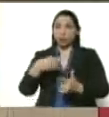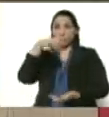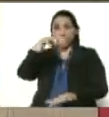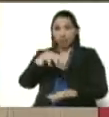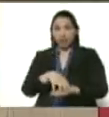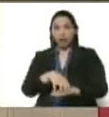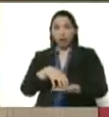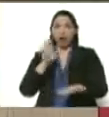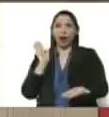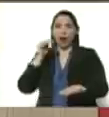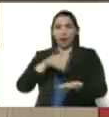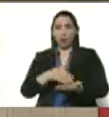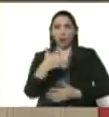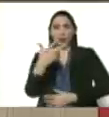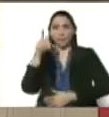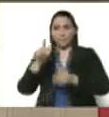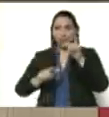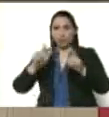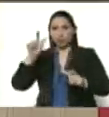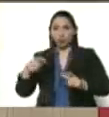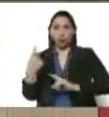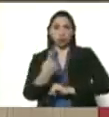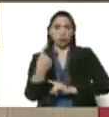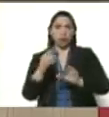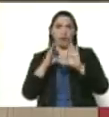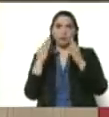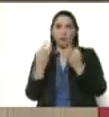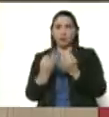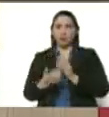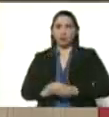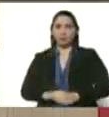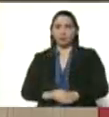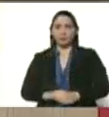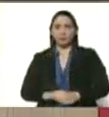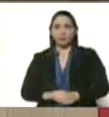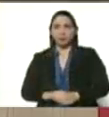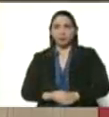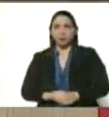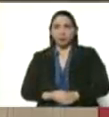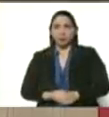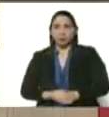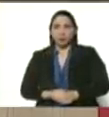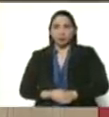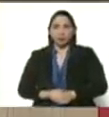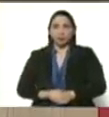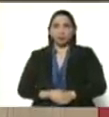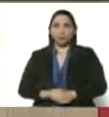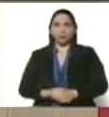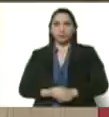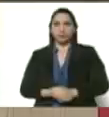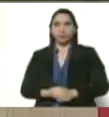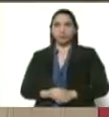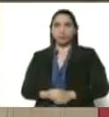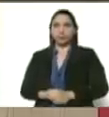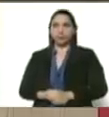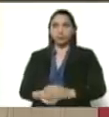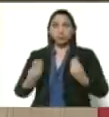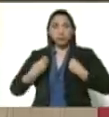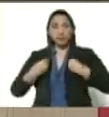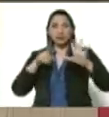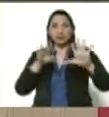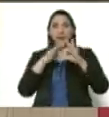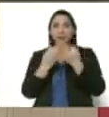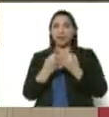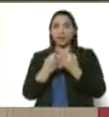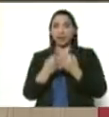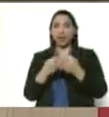Aragua tenemos tres casos en una sola familia, que además, bueno, habitan 6 familias en una misma casa.